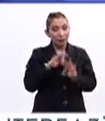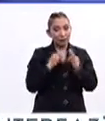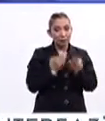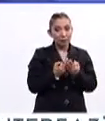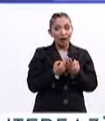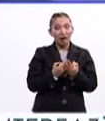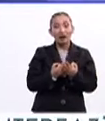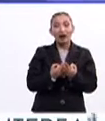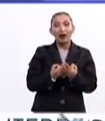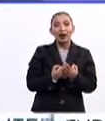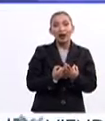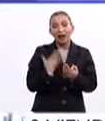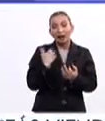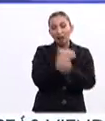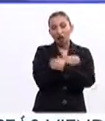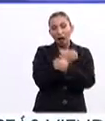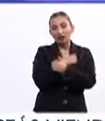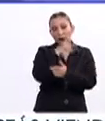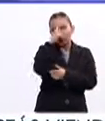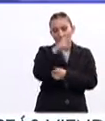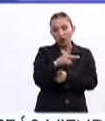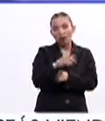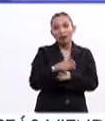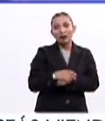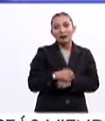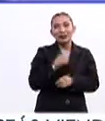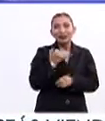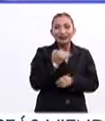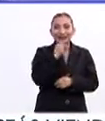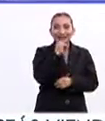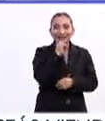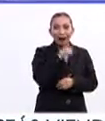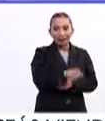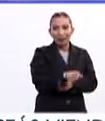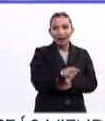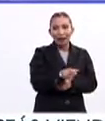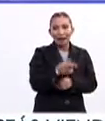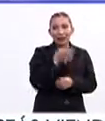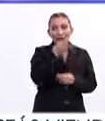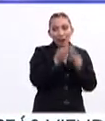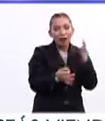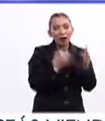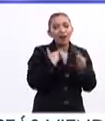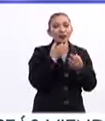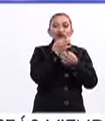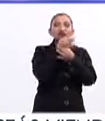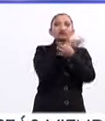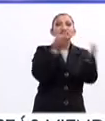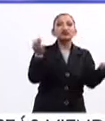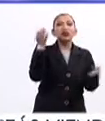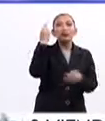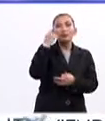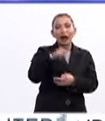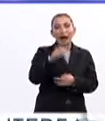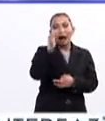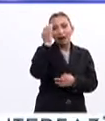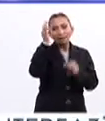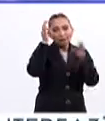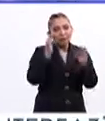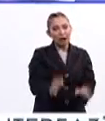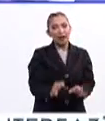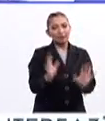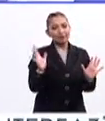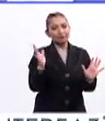modelo en la educación de México y por supuesto la información y la difusión para su